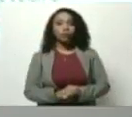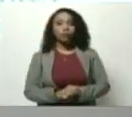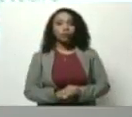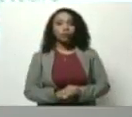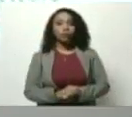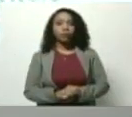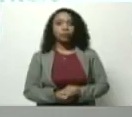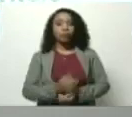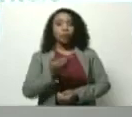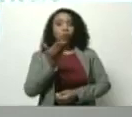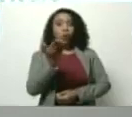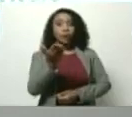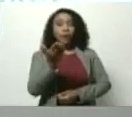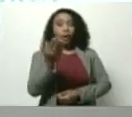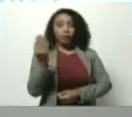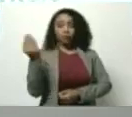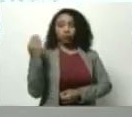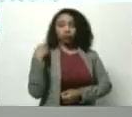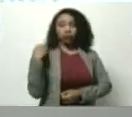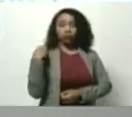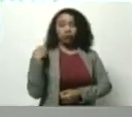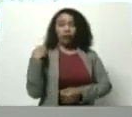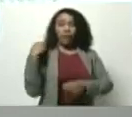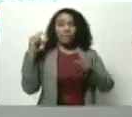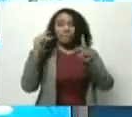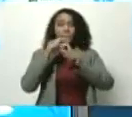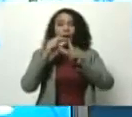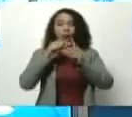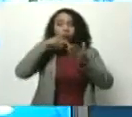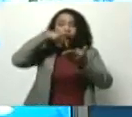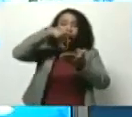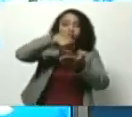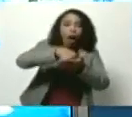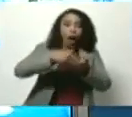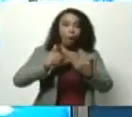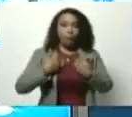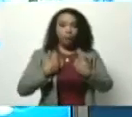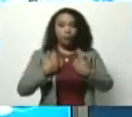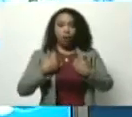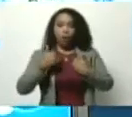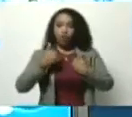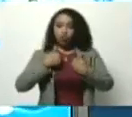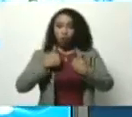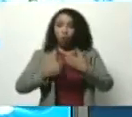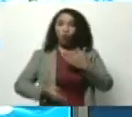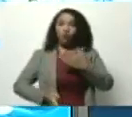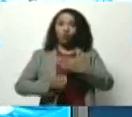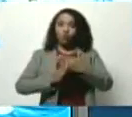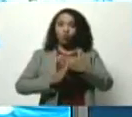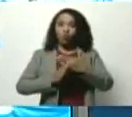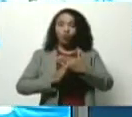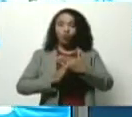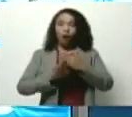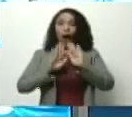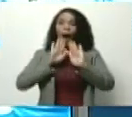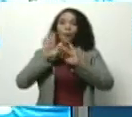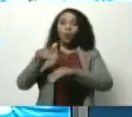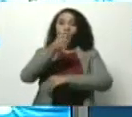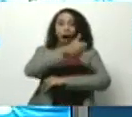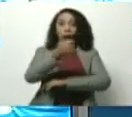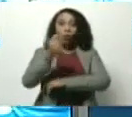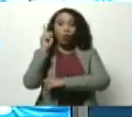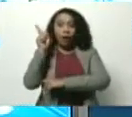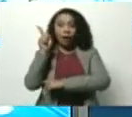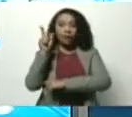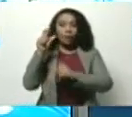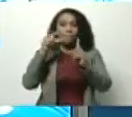usted me citó en su discurso y yo todavía mucho apoyo cada una de